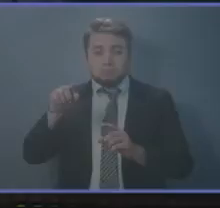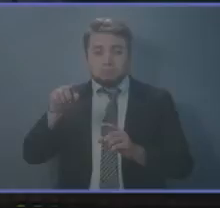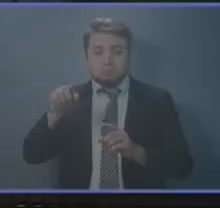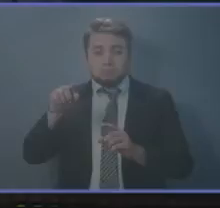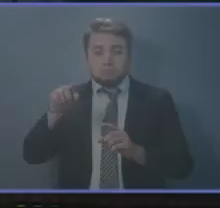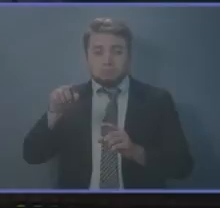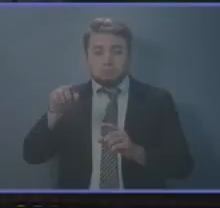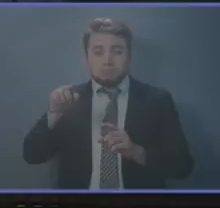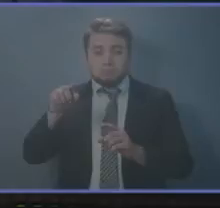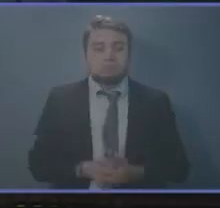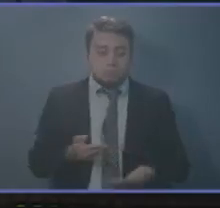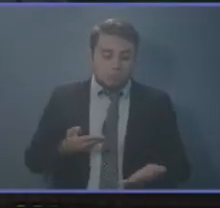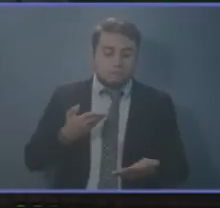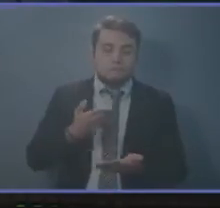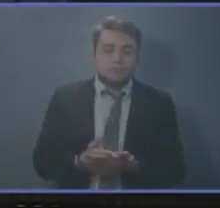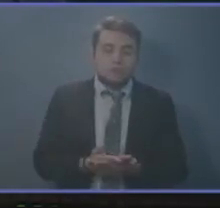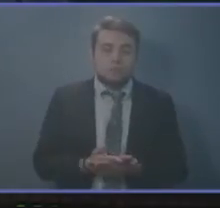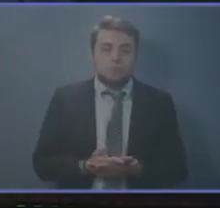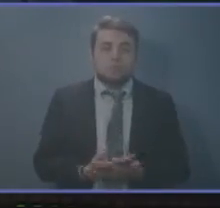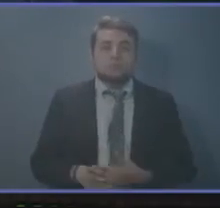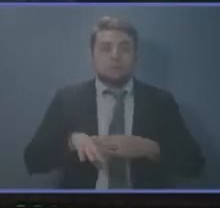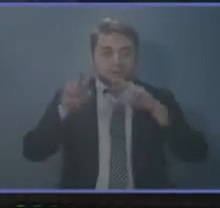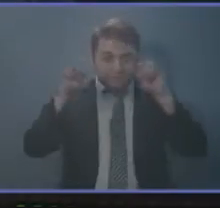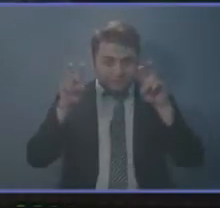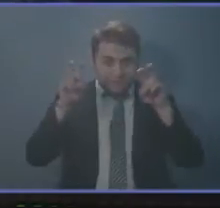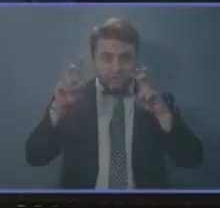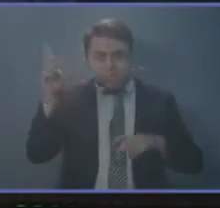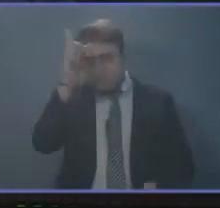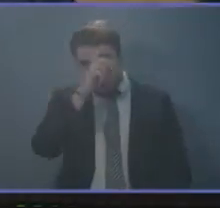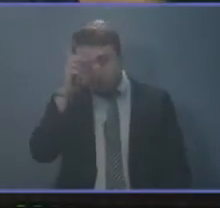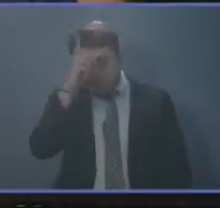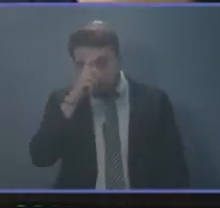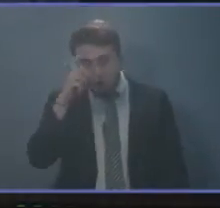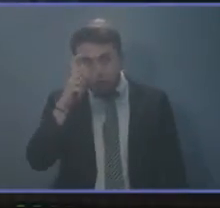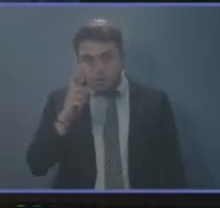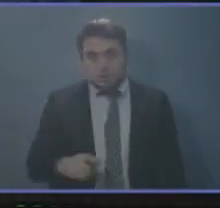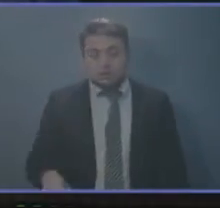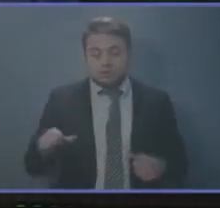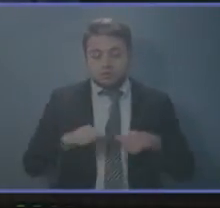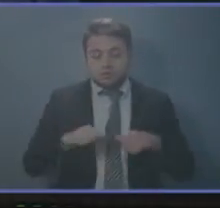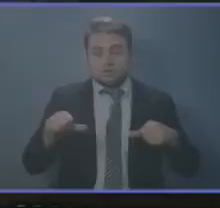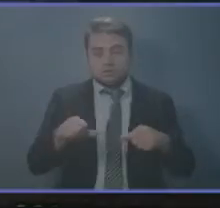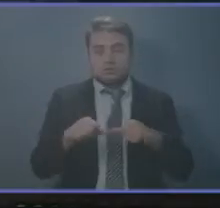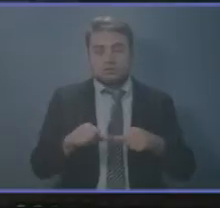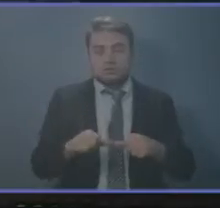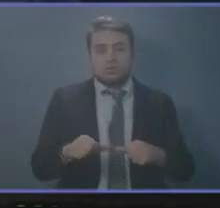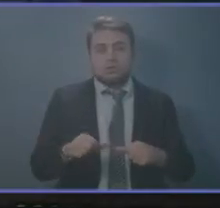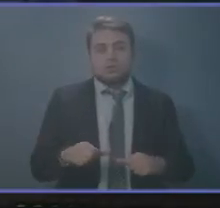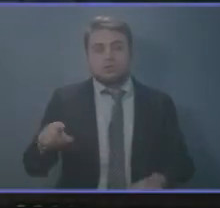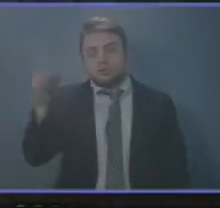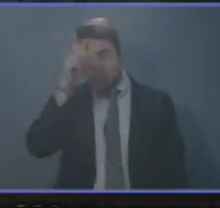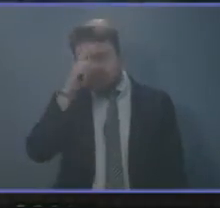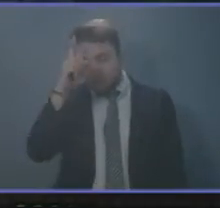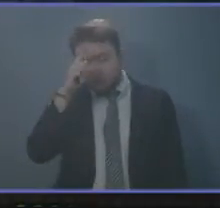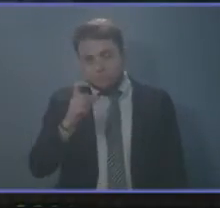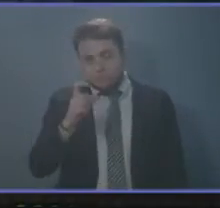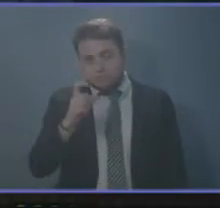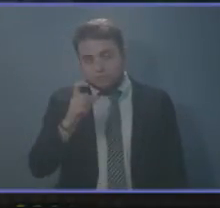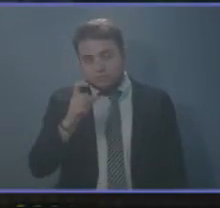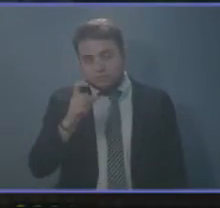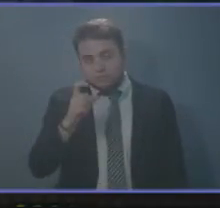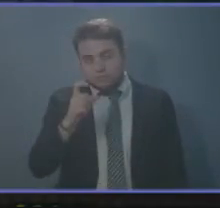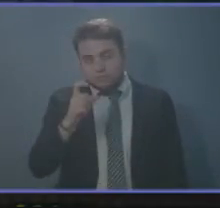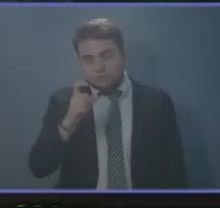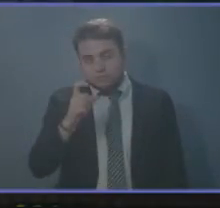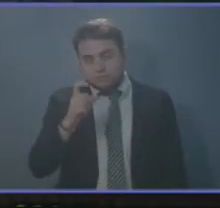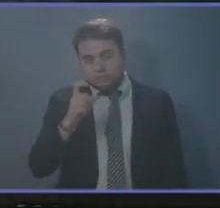una propuesta del tema laboral de los empleados del sector transporte. Así que, colegas diputados, yo